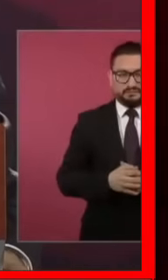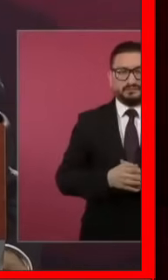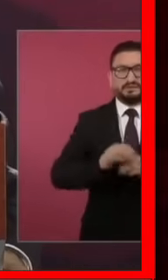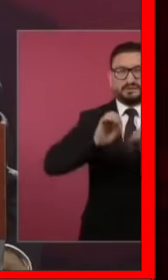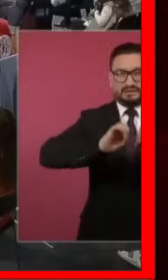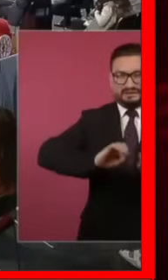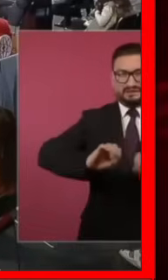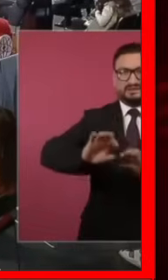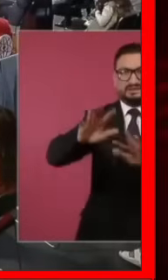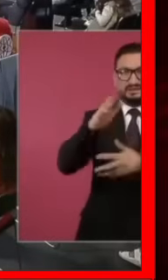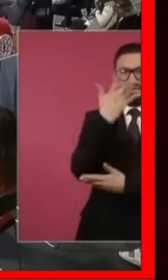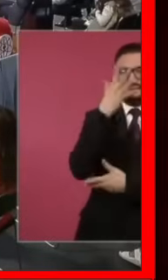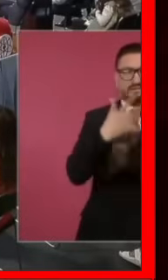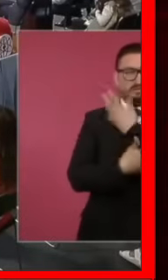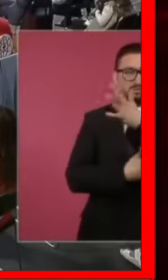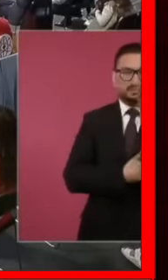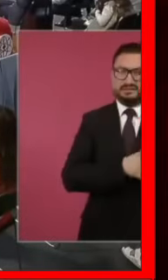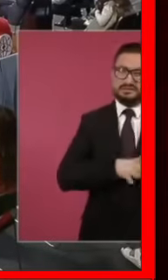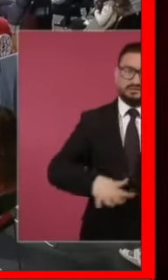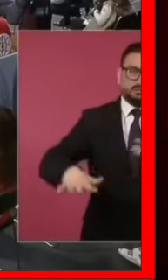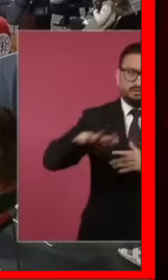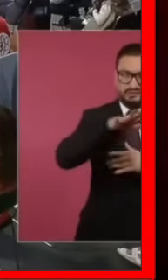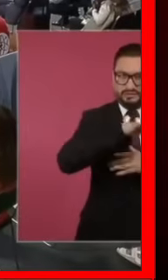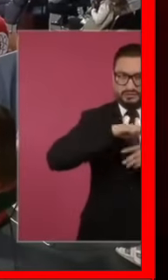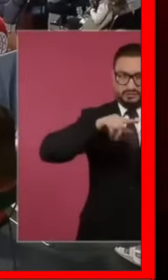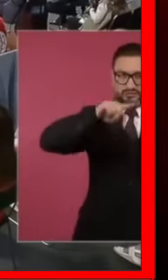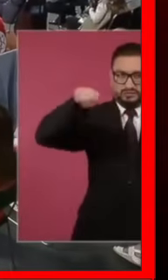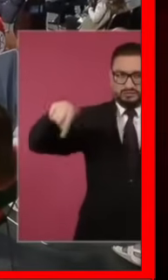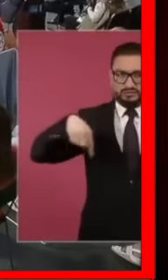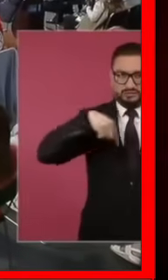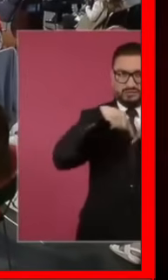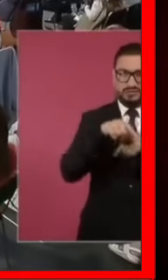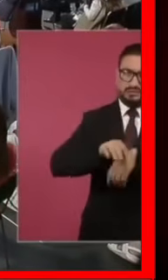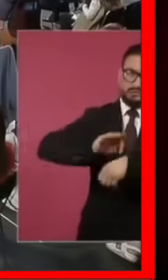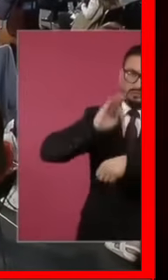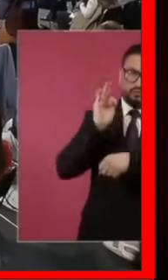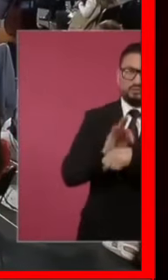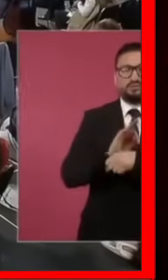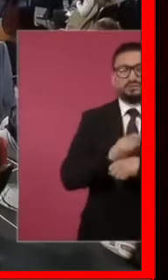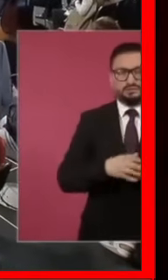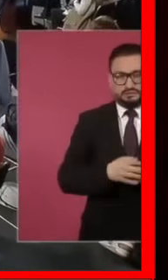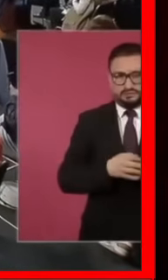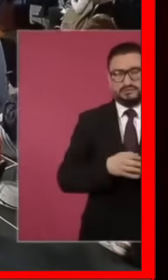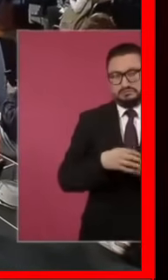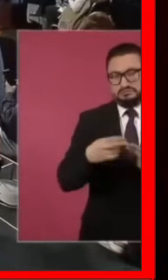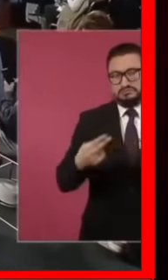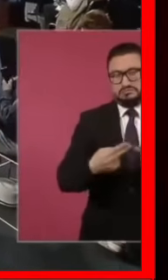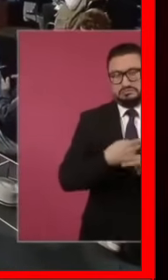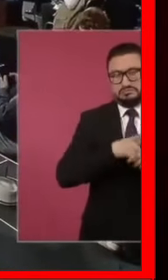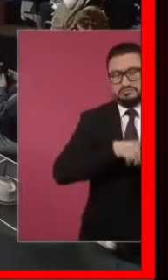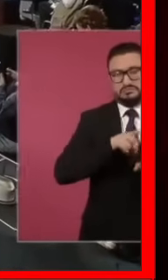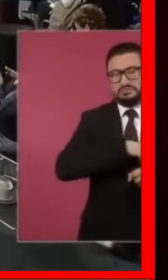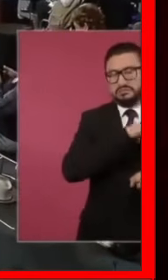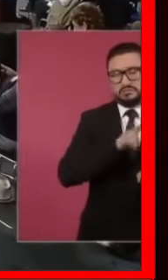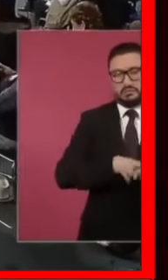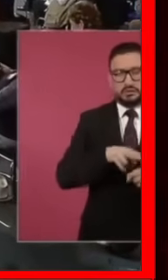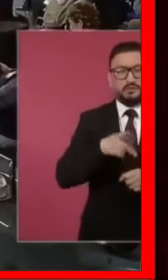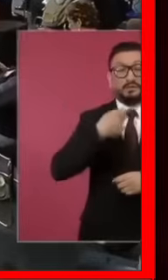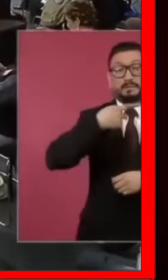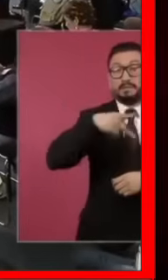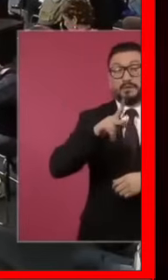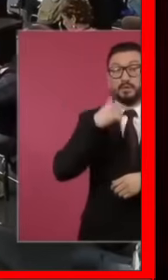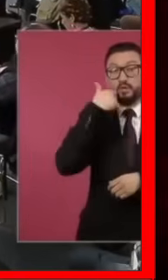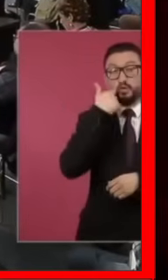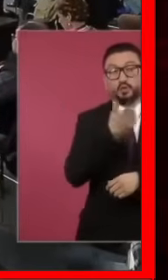reserva natural protegida, pero que no queríamos que ellos nos